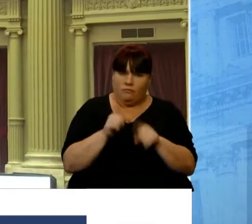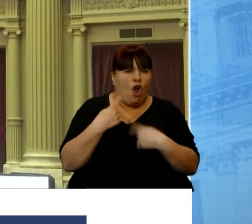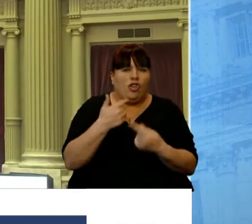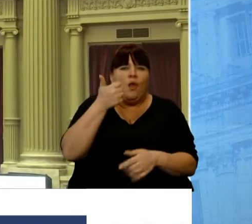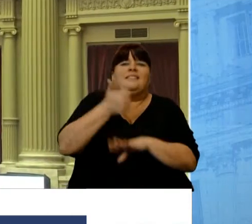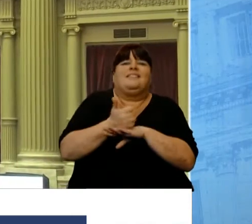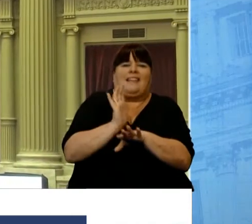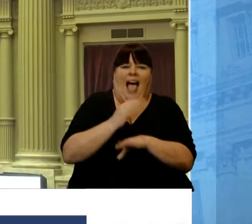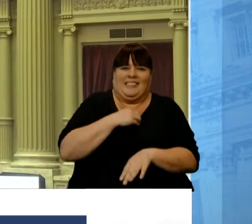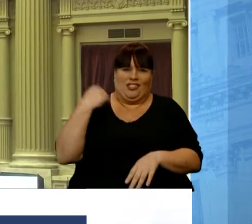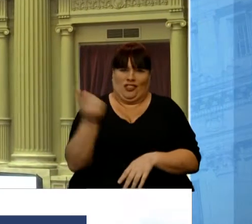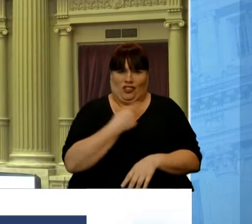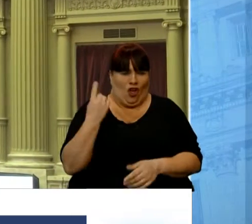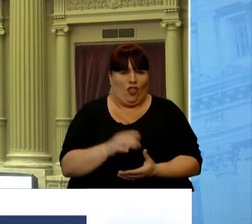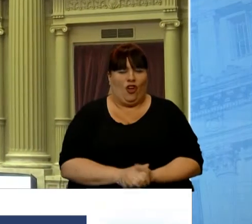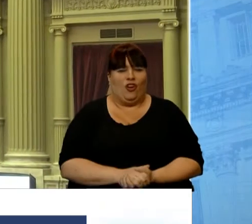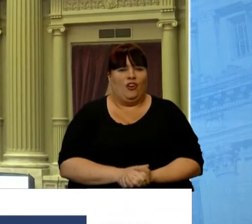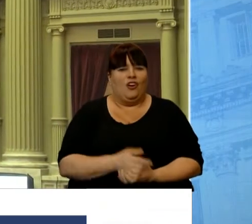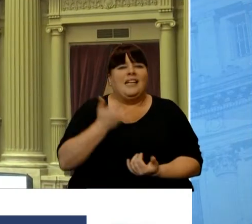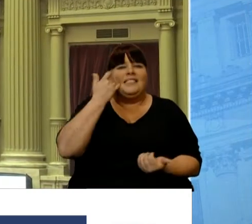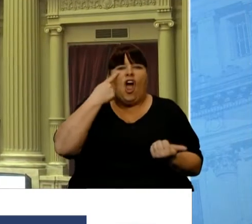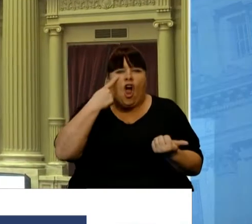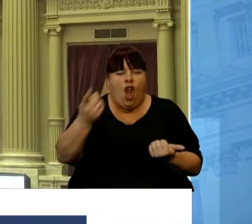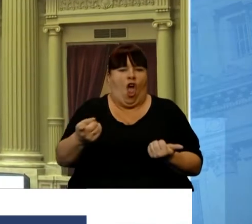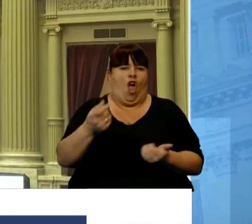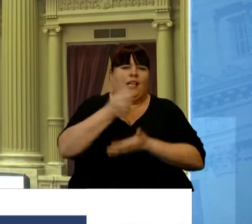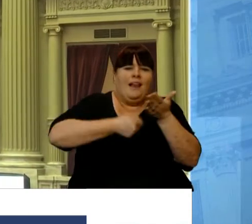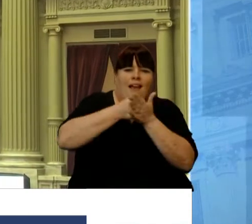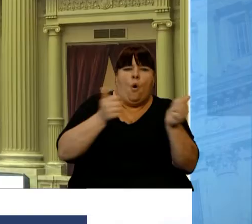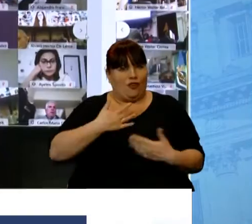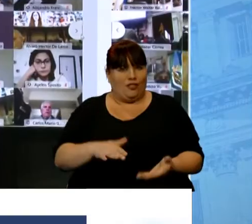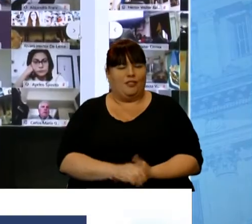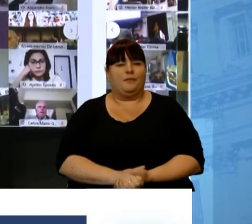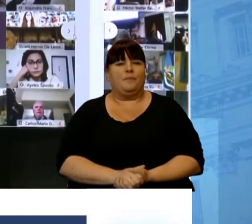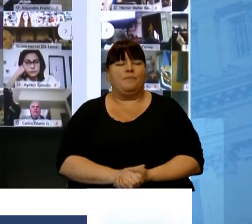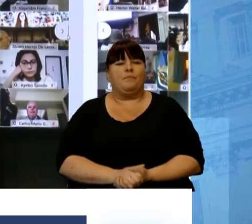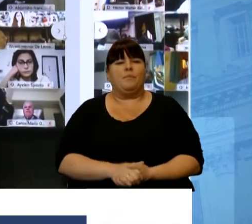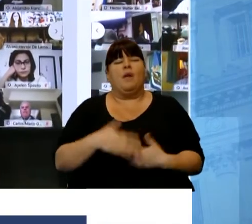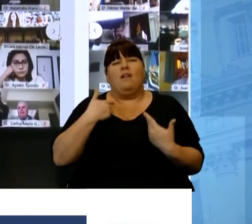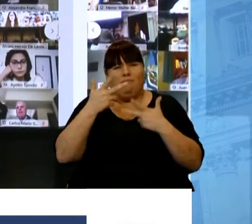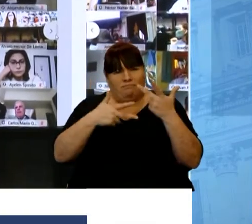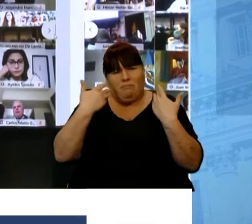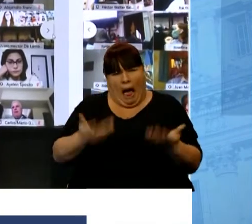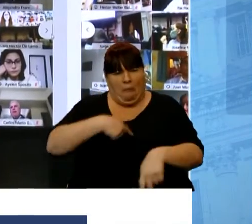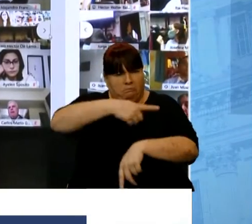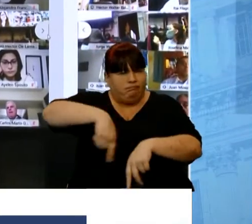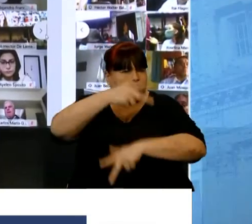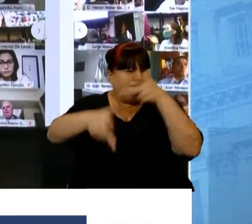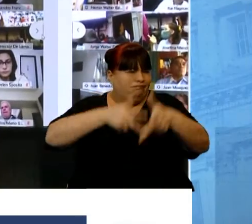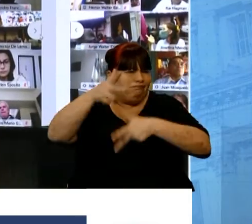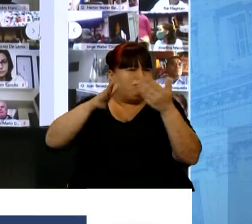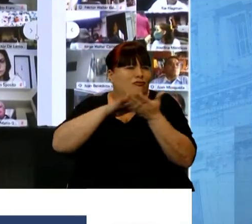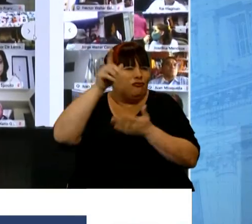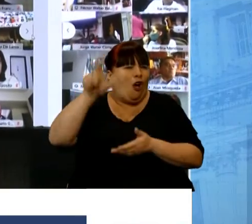estando presente entre todos quienes lo conocieron, militaron a su lado. Podría hablar horas y horas de los